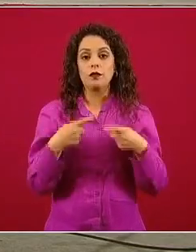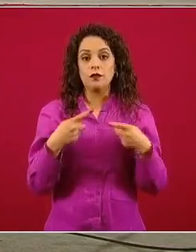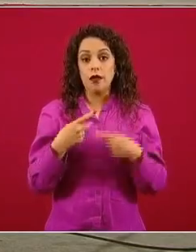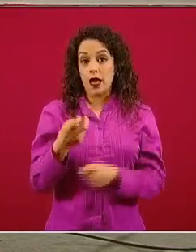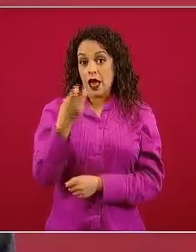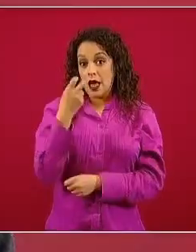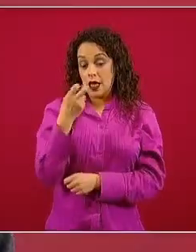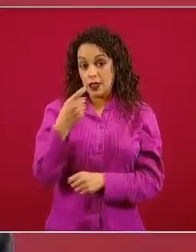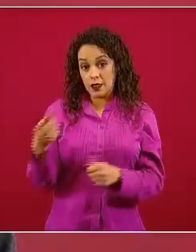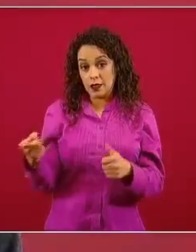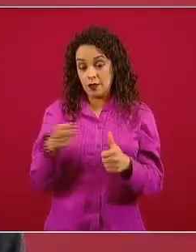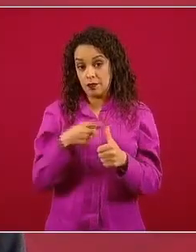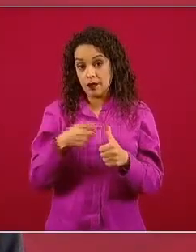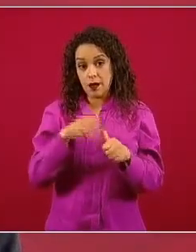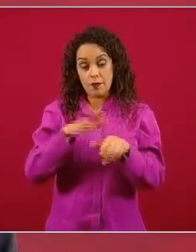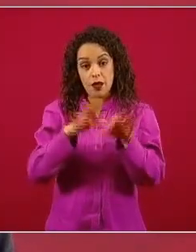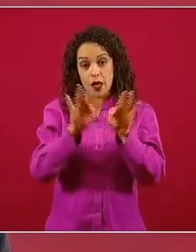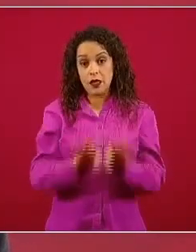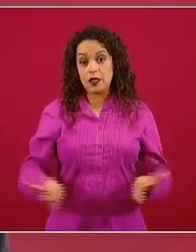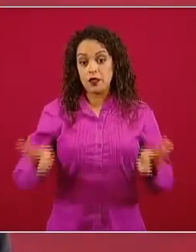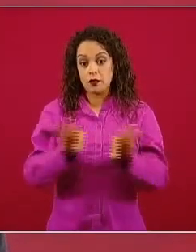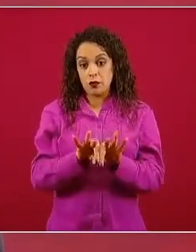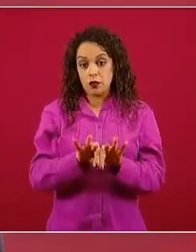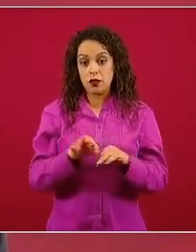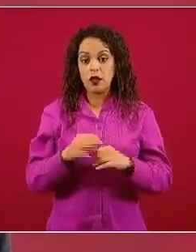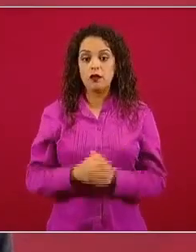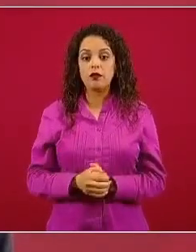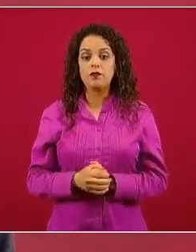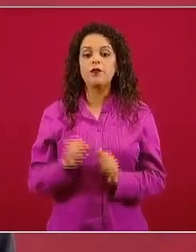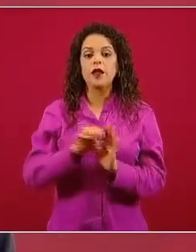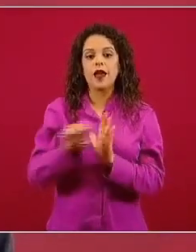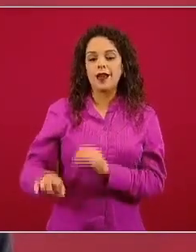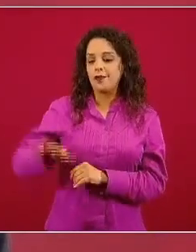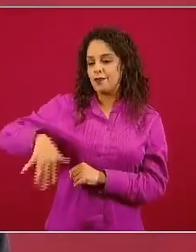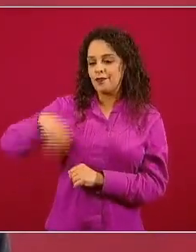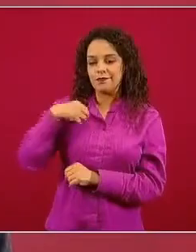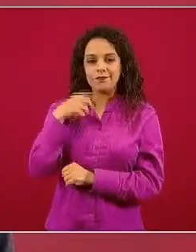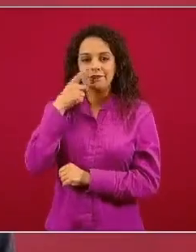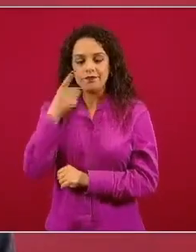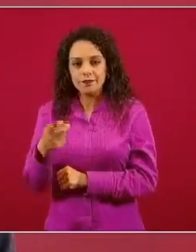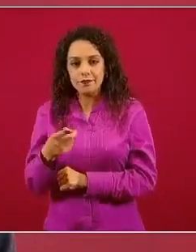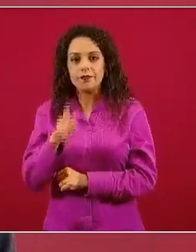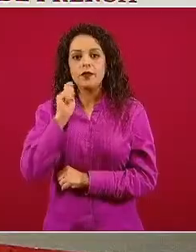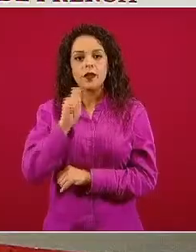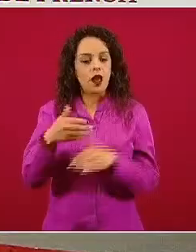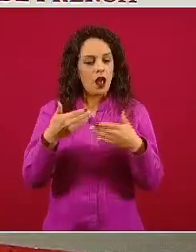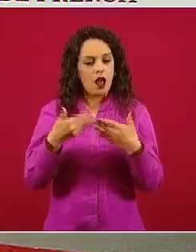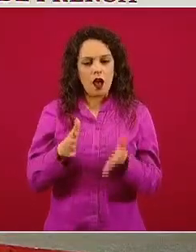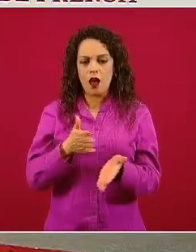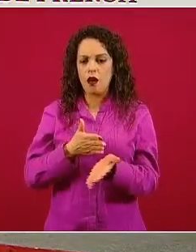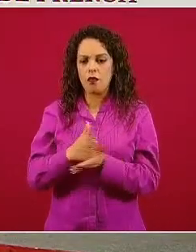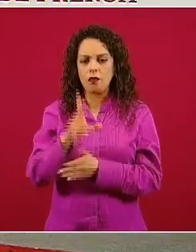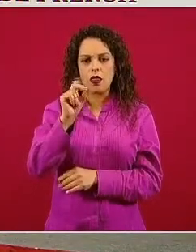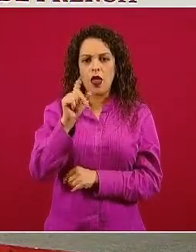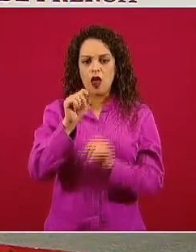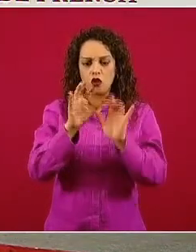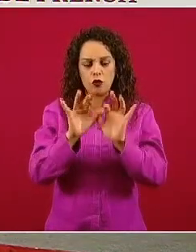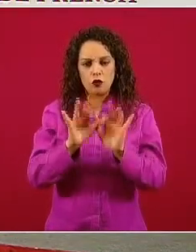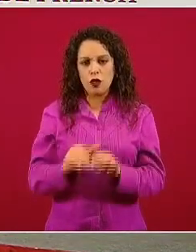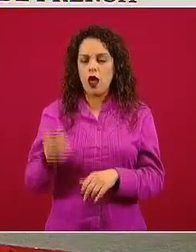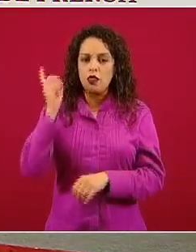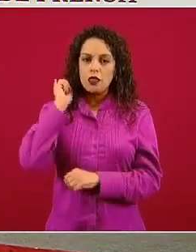los principales fundamentos para llegar, por ejemplo, a lo que comentábamos al principio, la publicación de datos abiertos, que todos los días